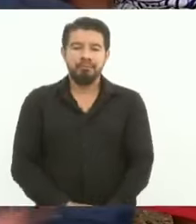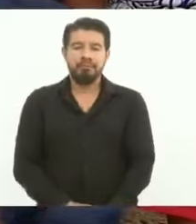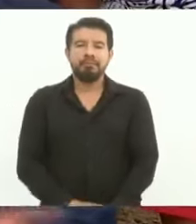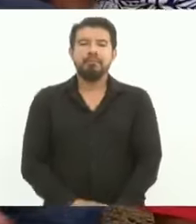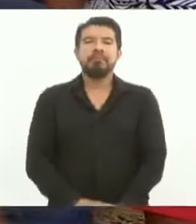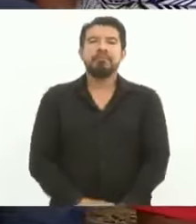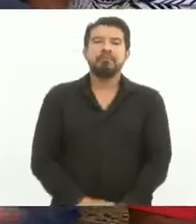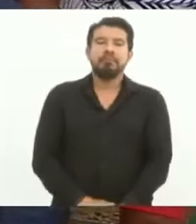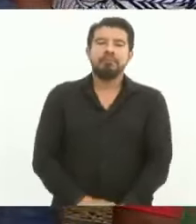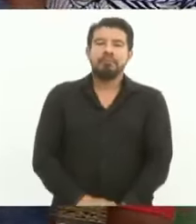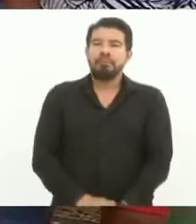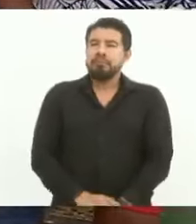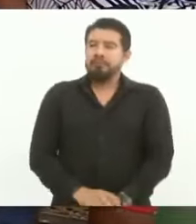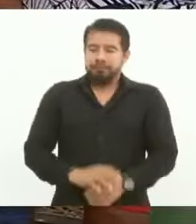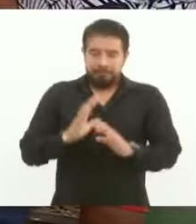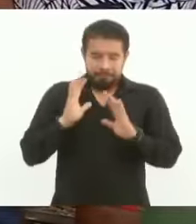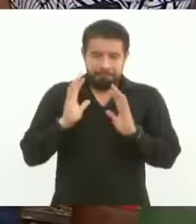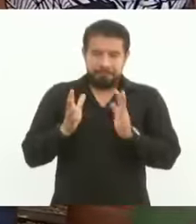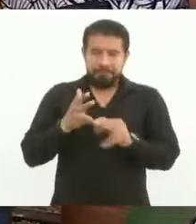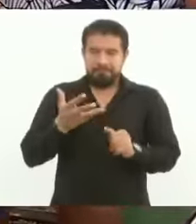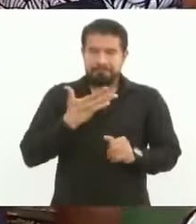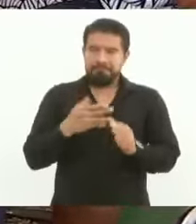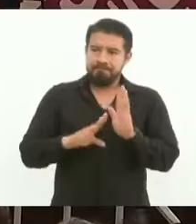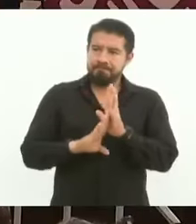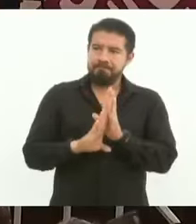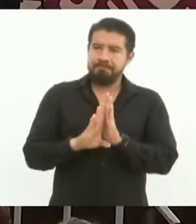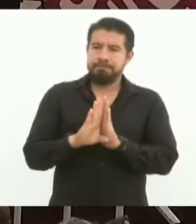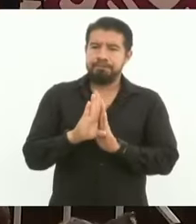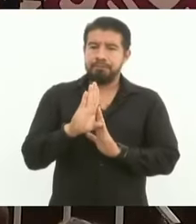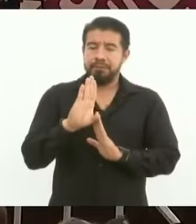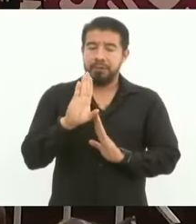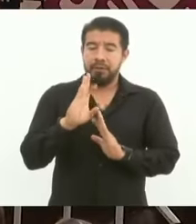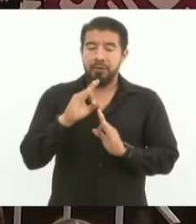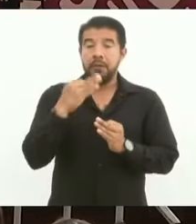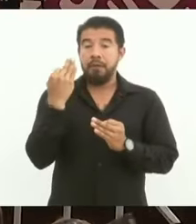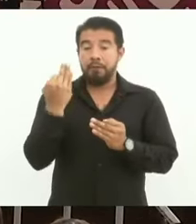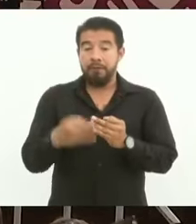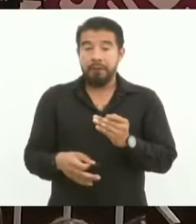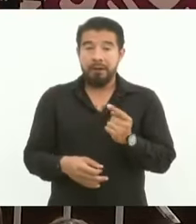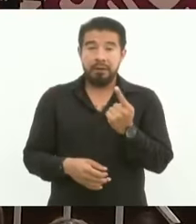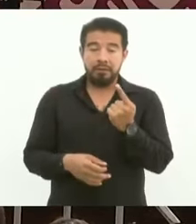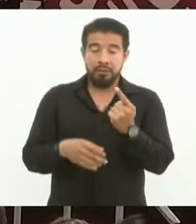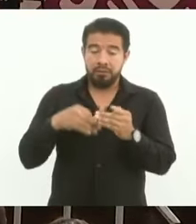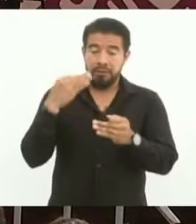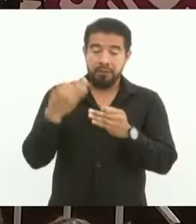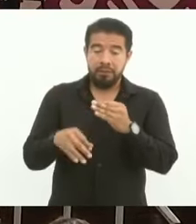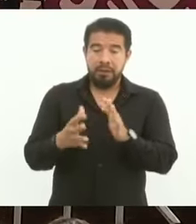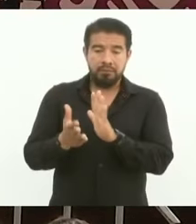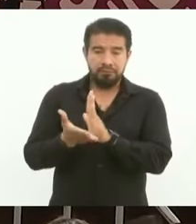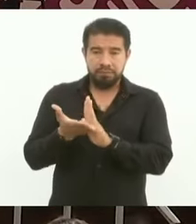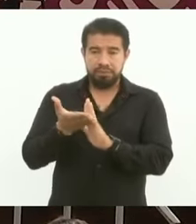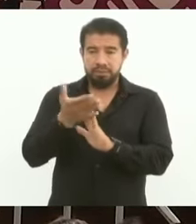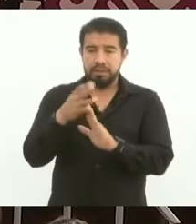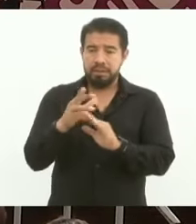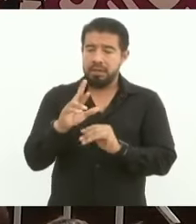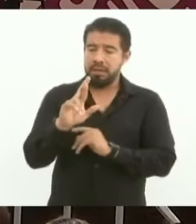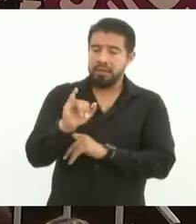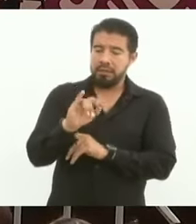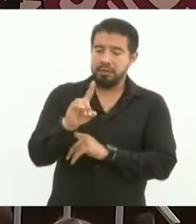tenemos ese avance. Nos falta terminar el puente de Río de Oro y el